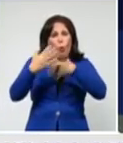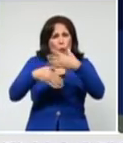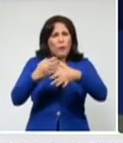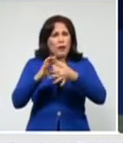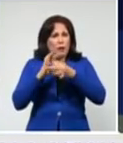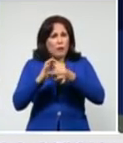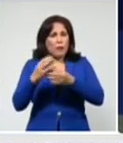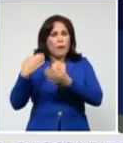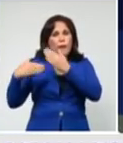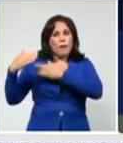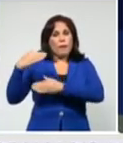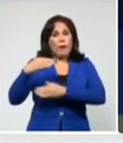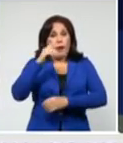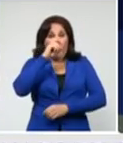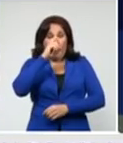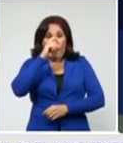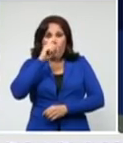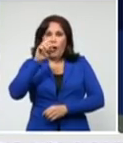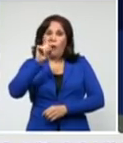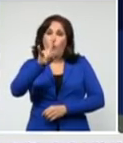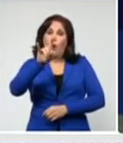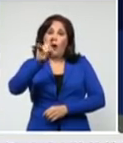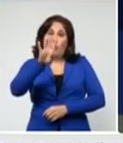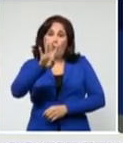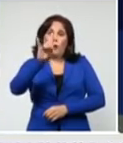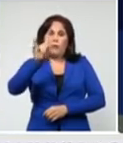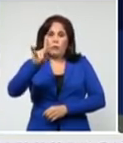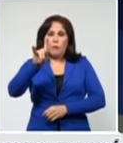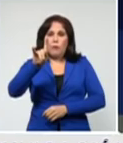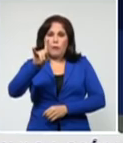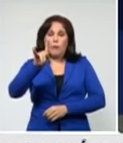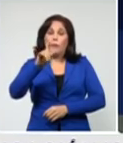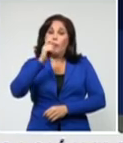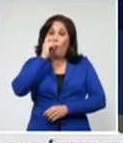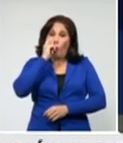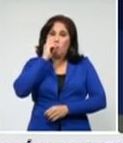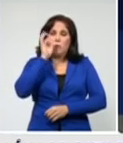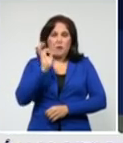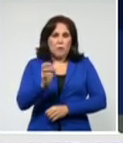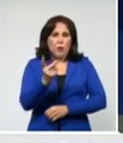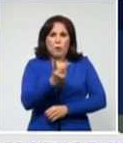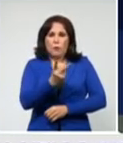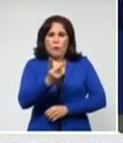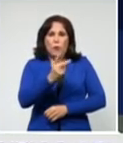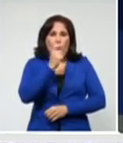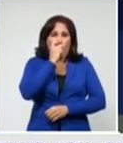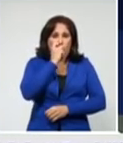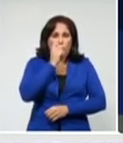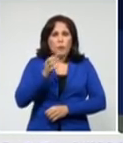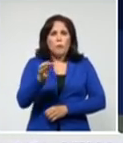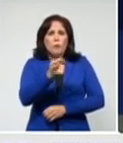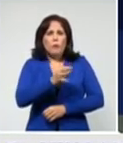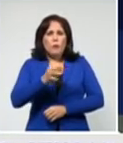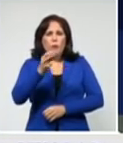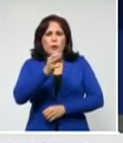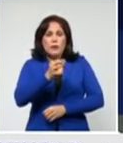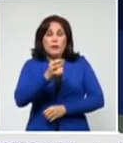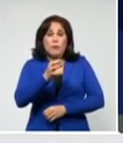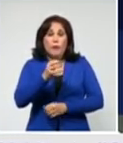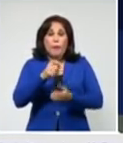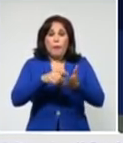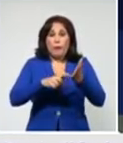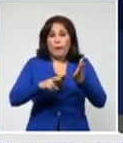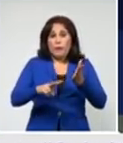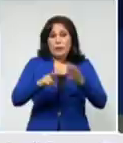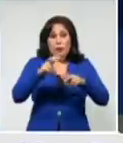de 49 años de edad, del sexo masculino, del municipio de Antilla, en la provincia de